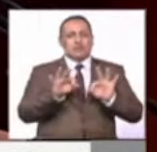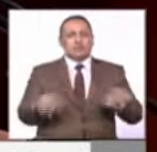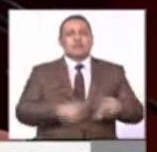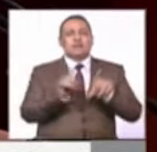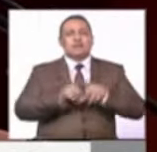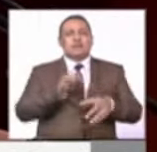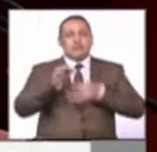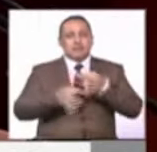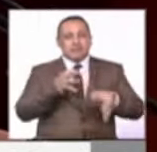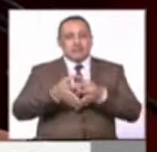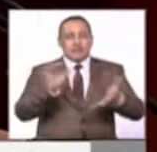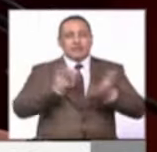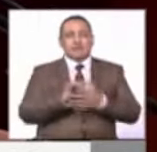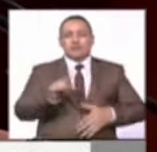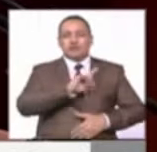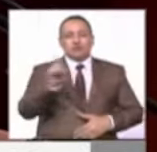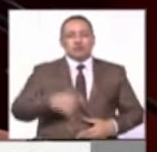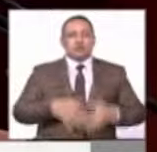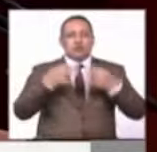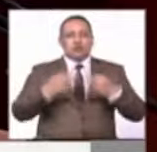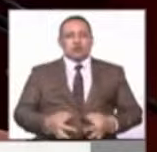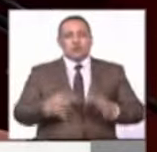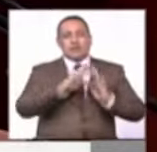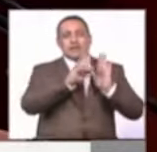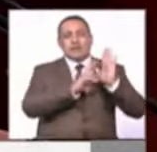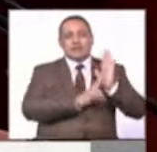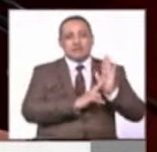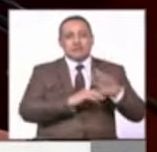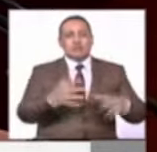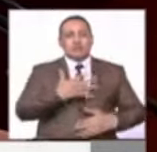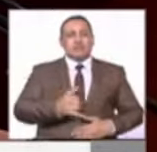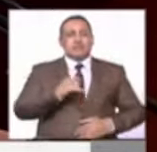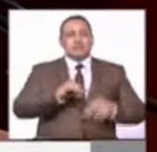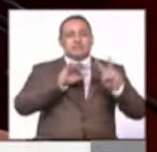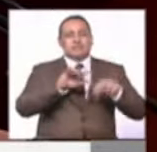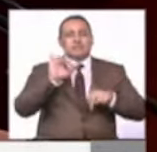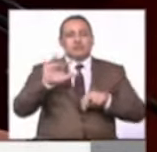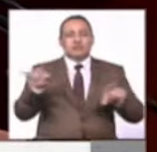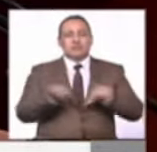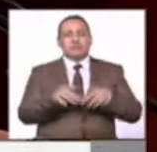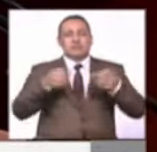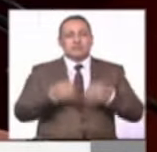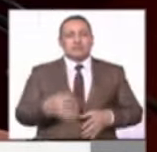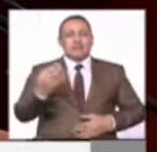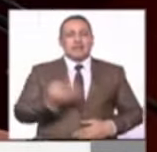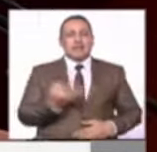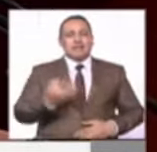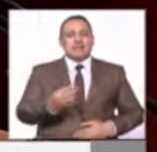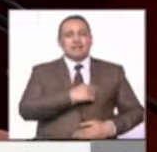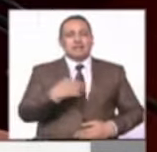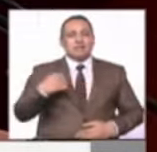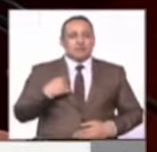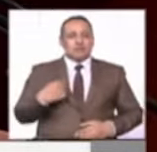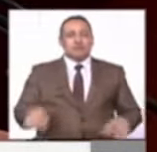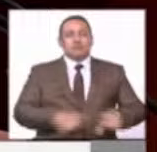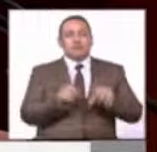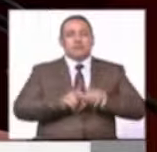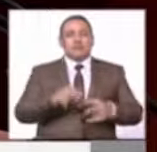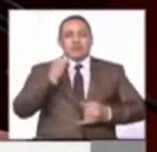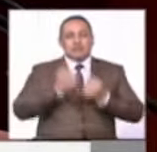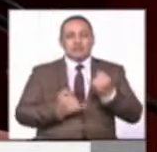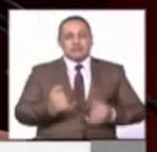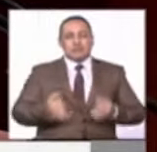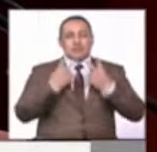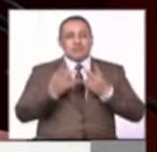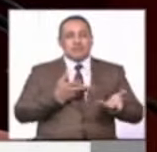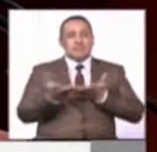señala que si se incumple un requisito de la edad 75 se pierde la calidad de miembro y termina indicando Que